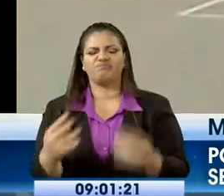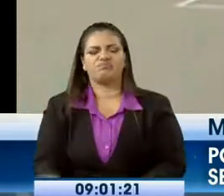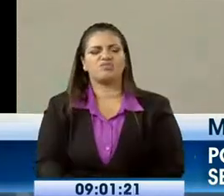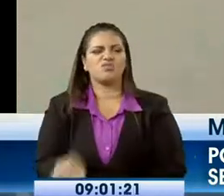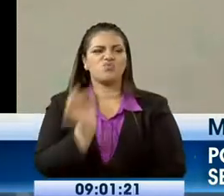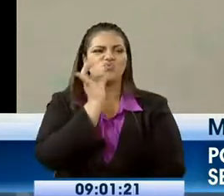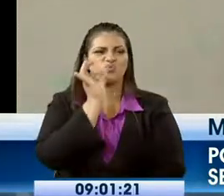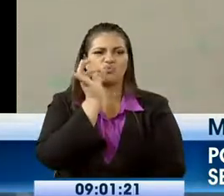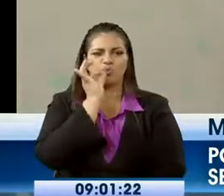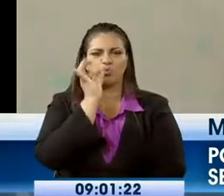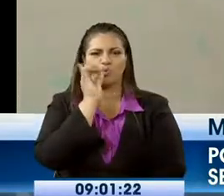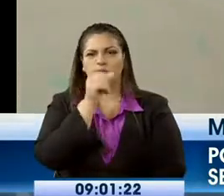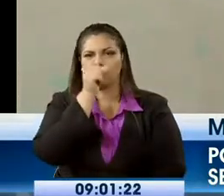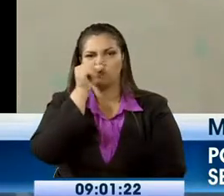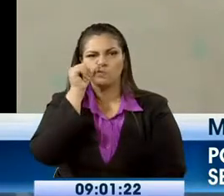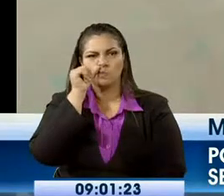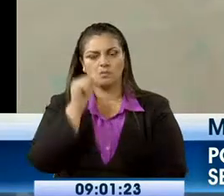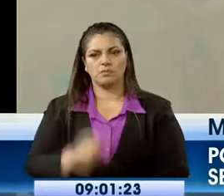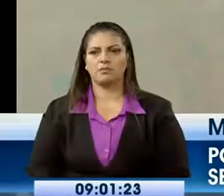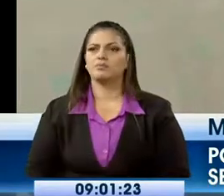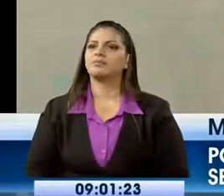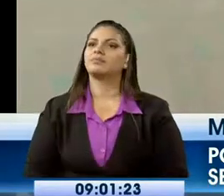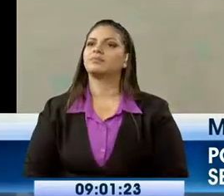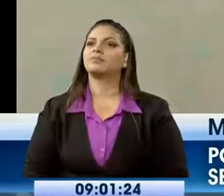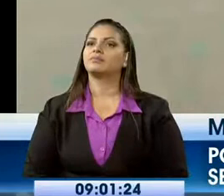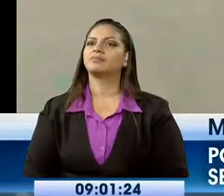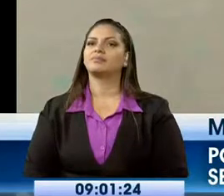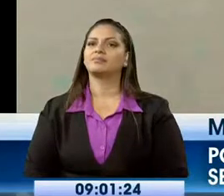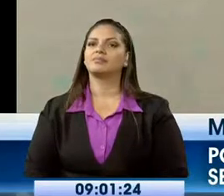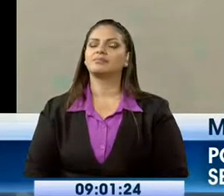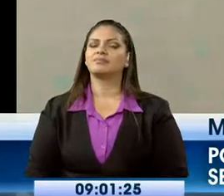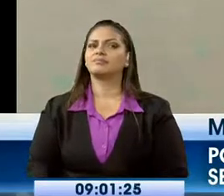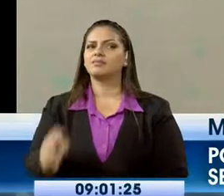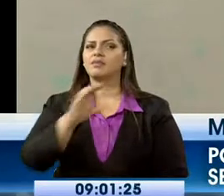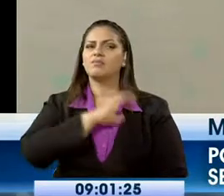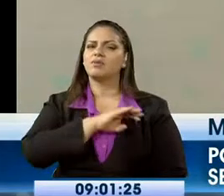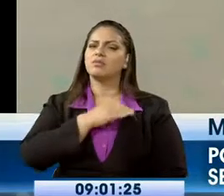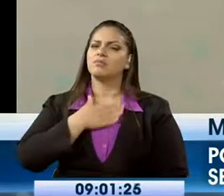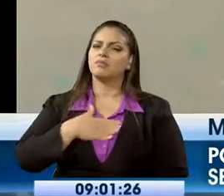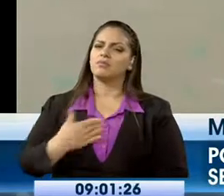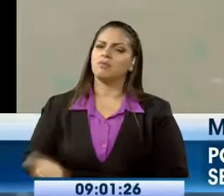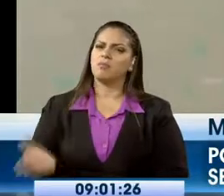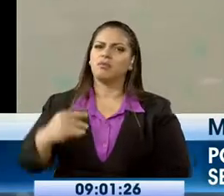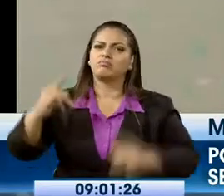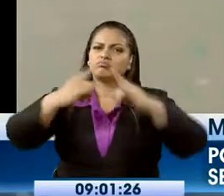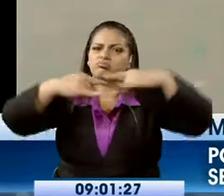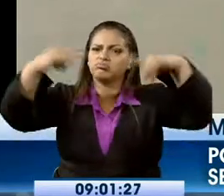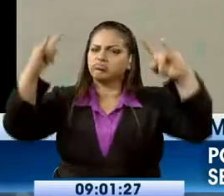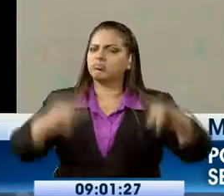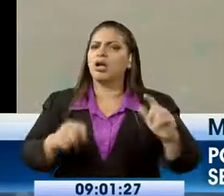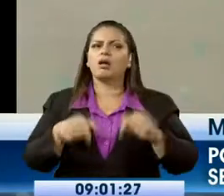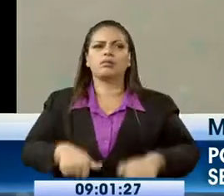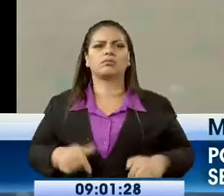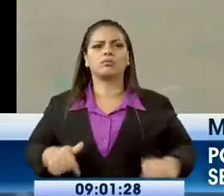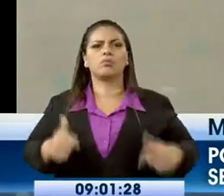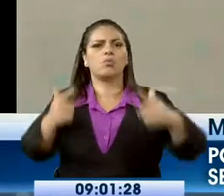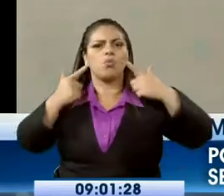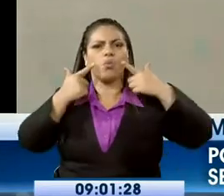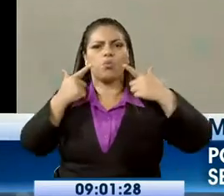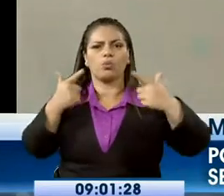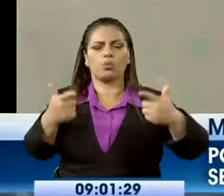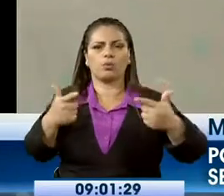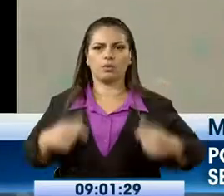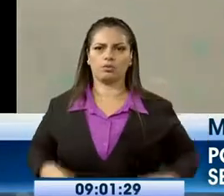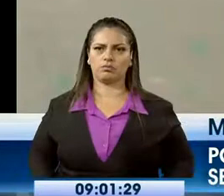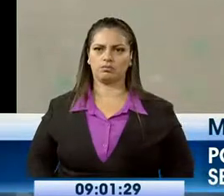amigos policías vinieran, pongan aunque sea un PC de carpa y los cojan. Y si vienen a patrulla, que vengan sin un foco, porque los ven, la gente de fumones son de por